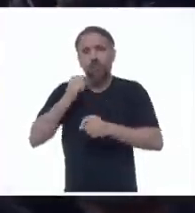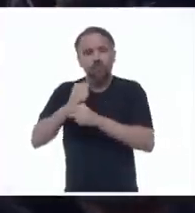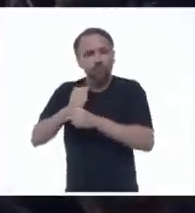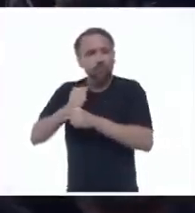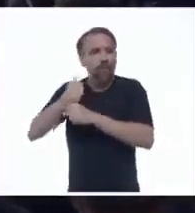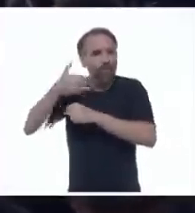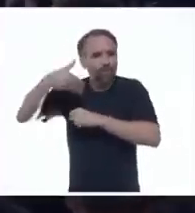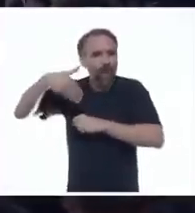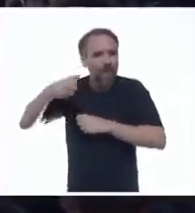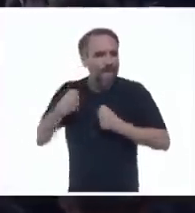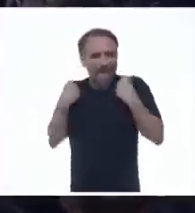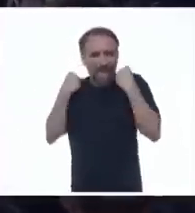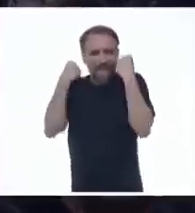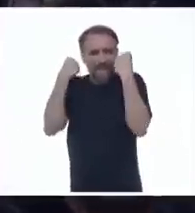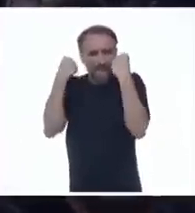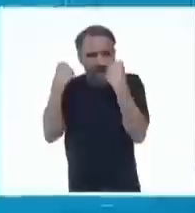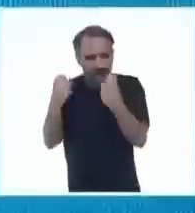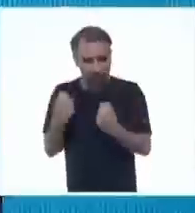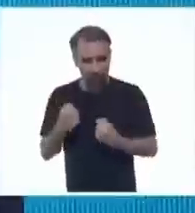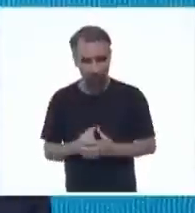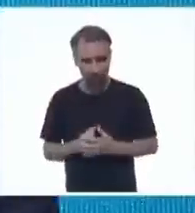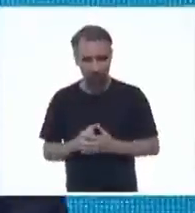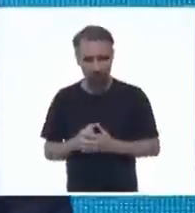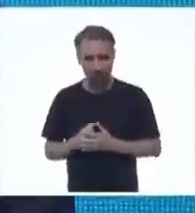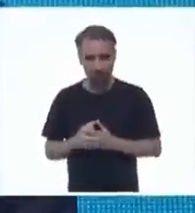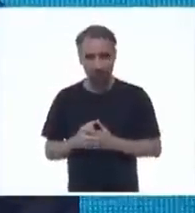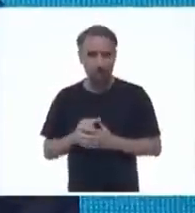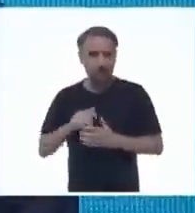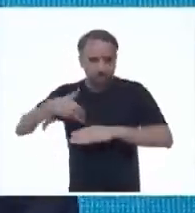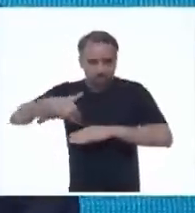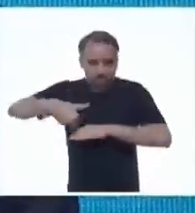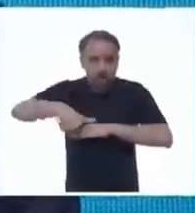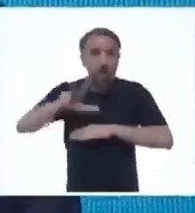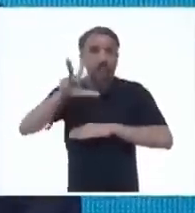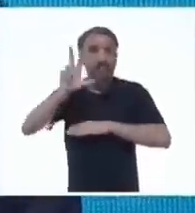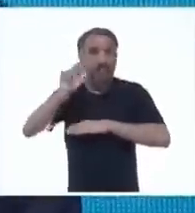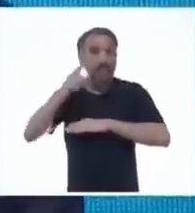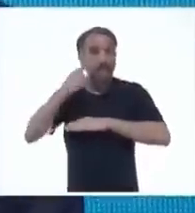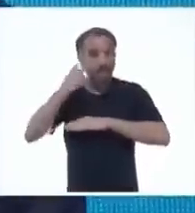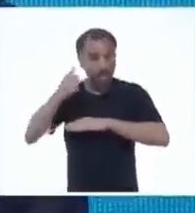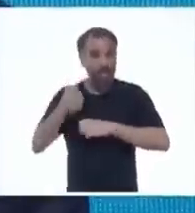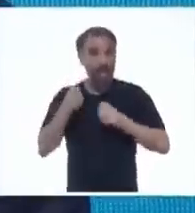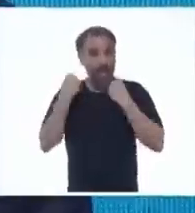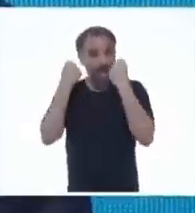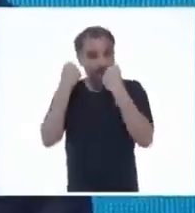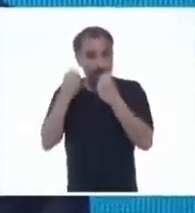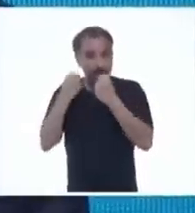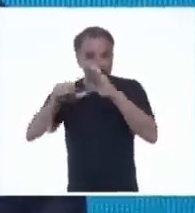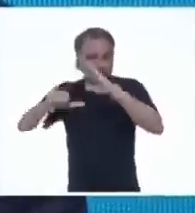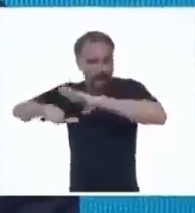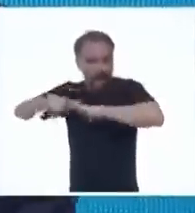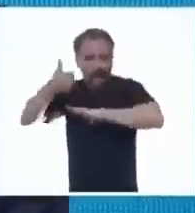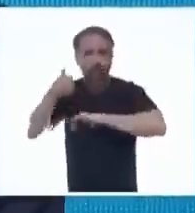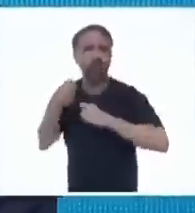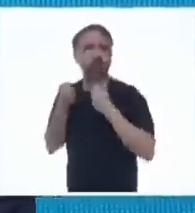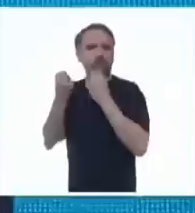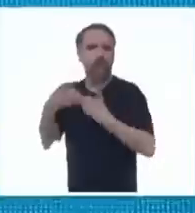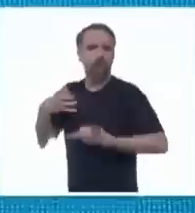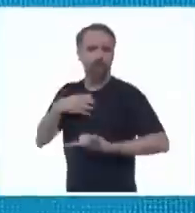los esfuerzos a lo largo de los próximos 30 días para ganarme su confianza,